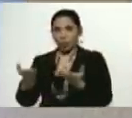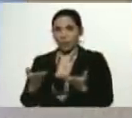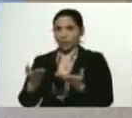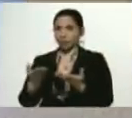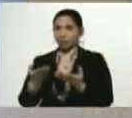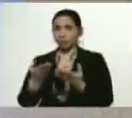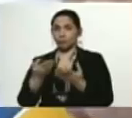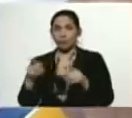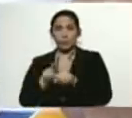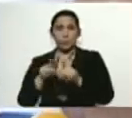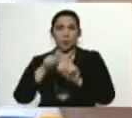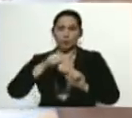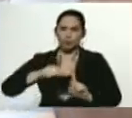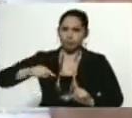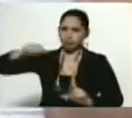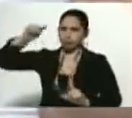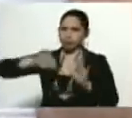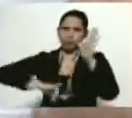curva.